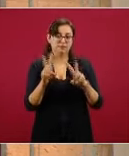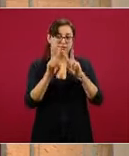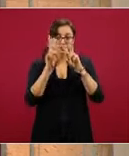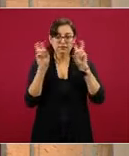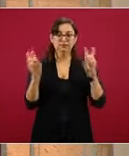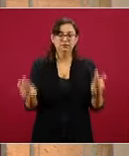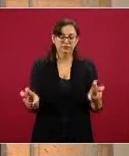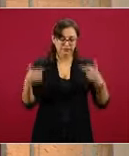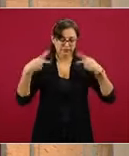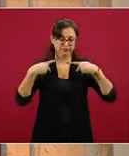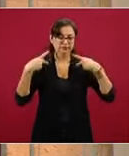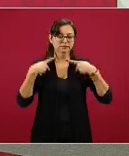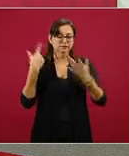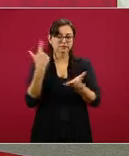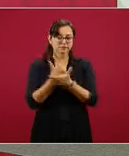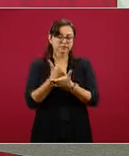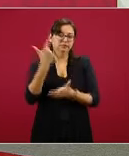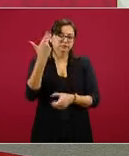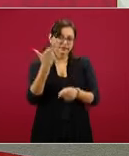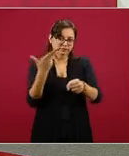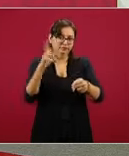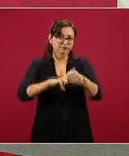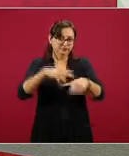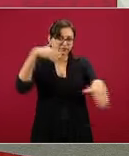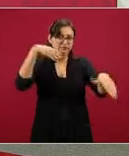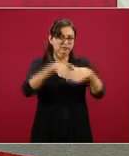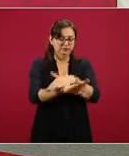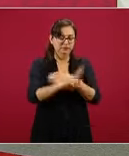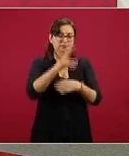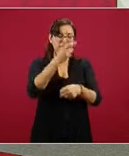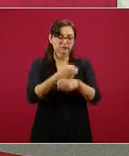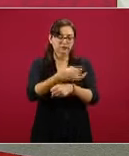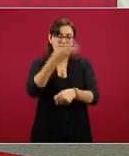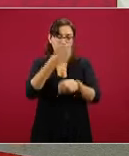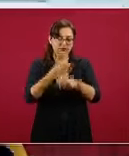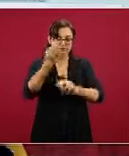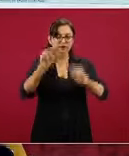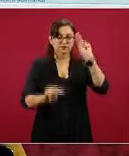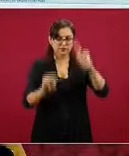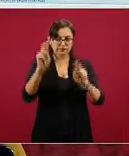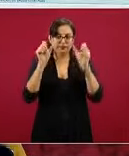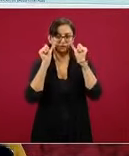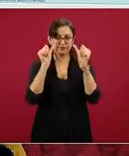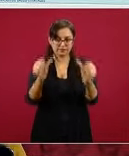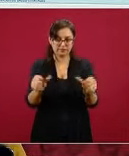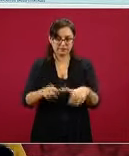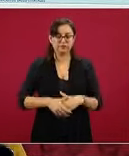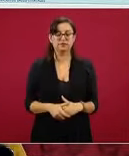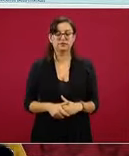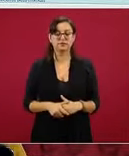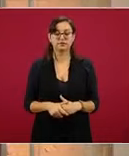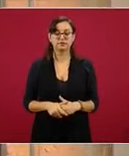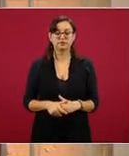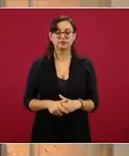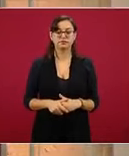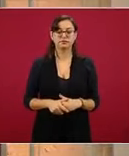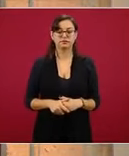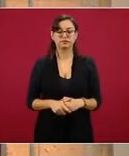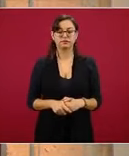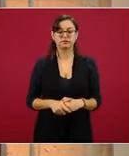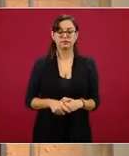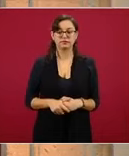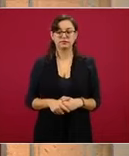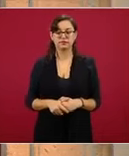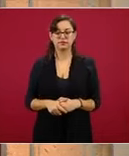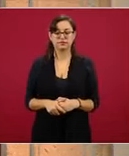caso que son los que llegan a los hospitales tanto de segundo como de tercer nivel en el país. Y bueno, pasando entonces ahora al